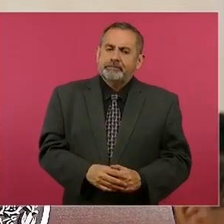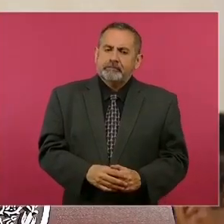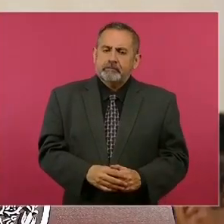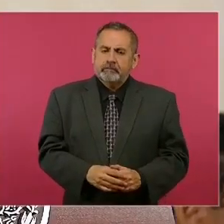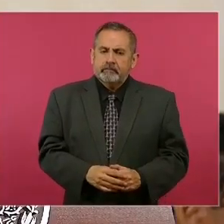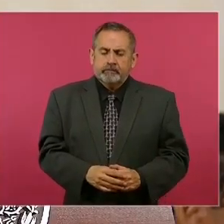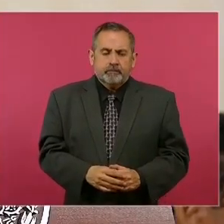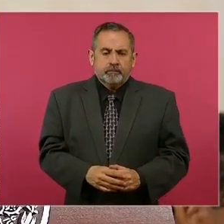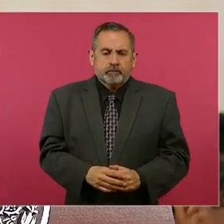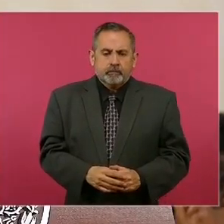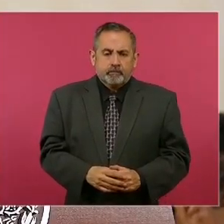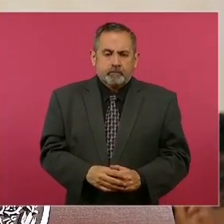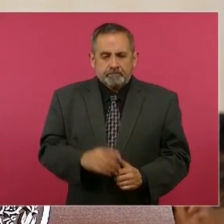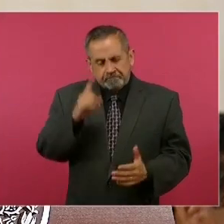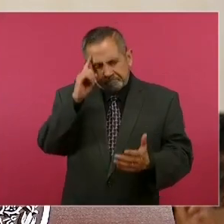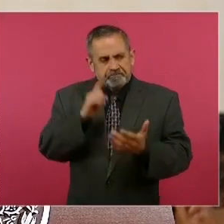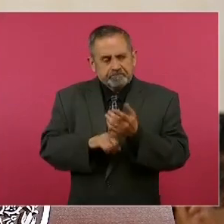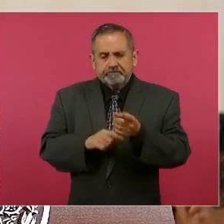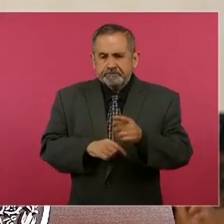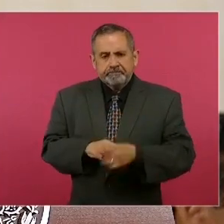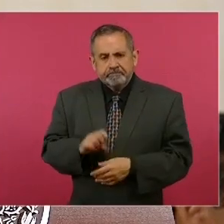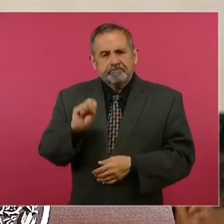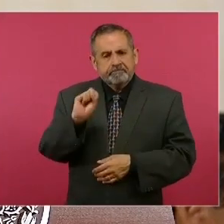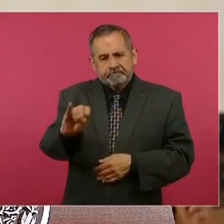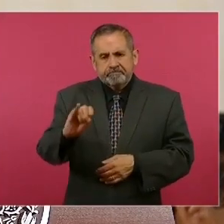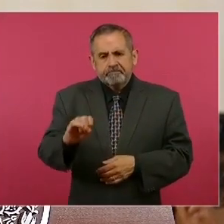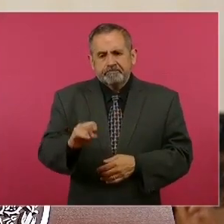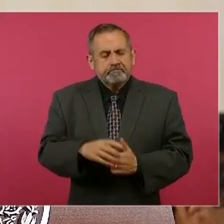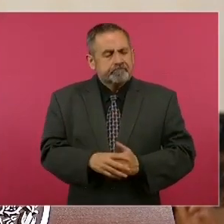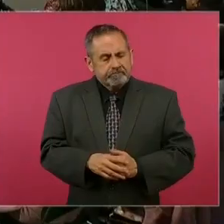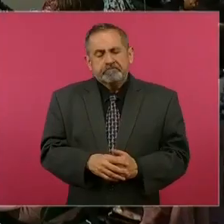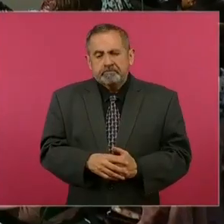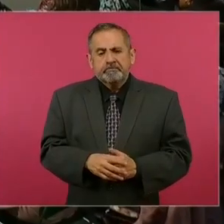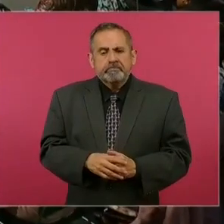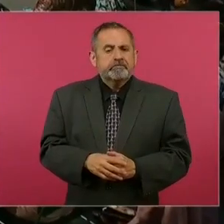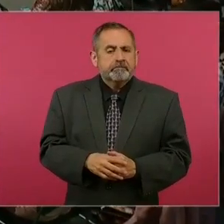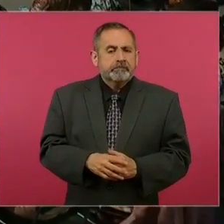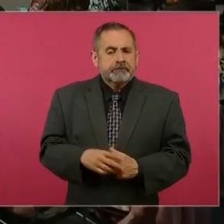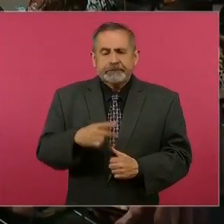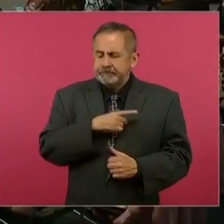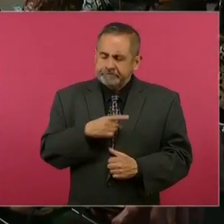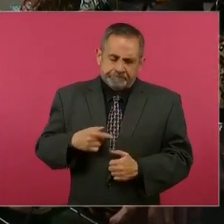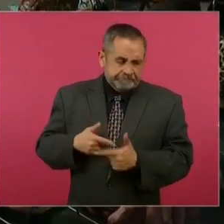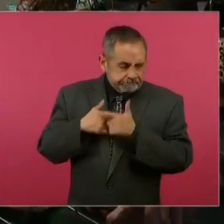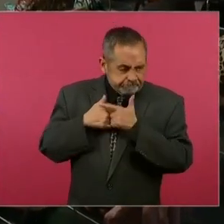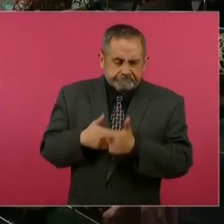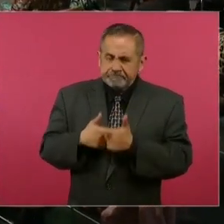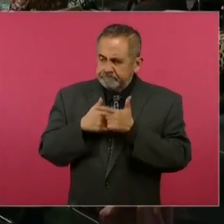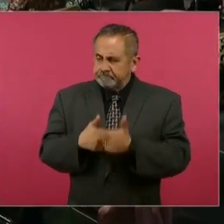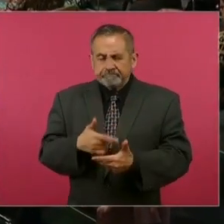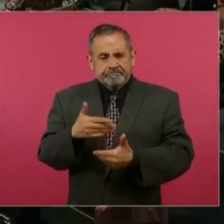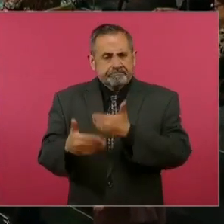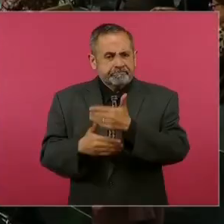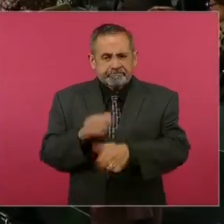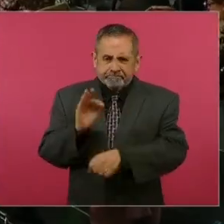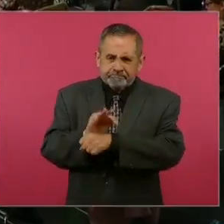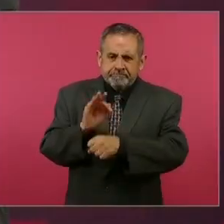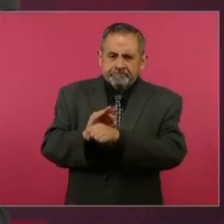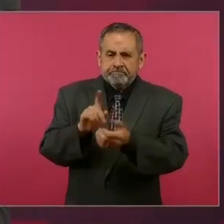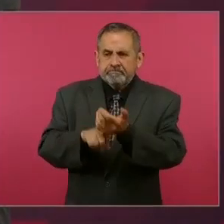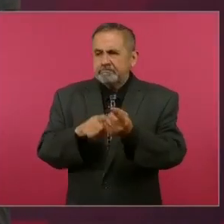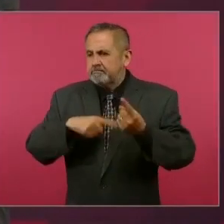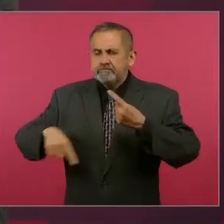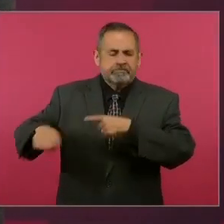Creo que sí tenemos que seguir haciendo